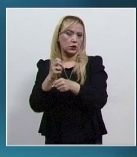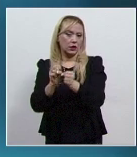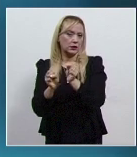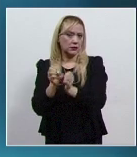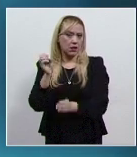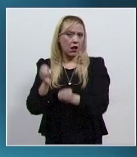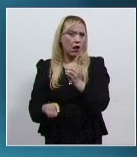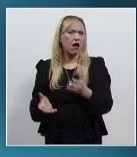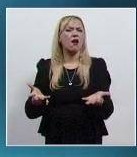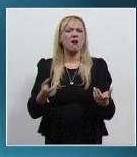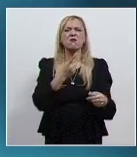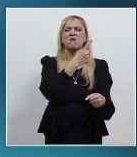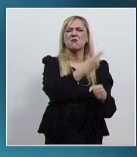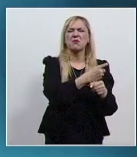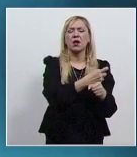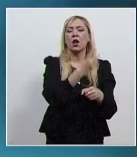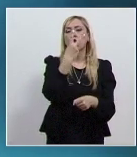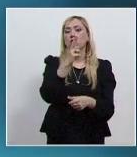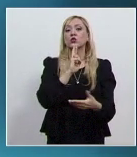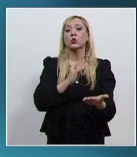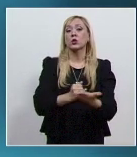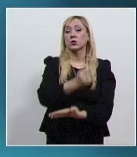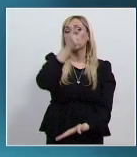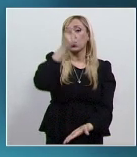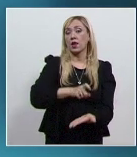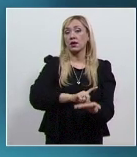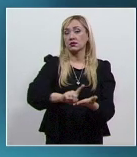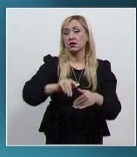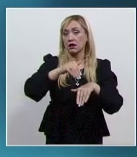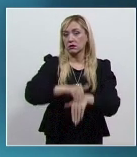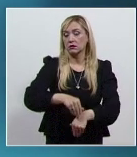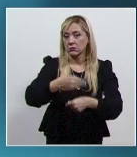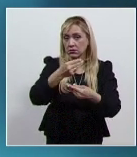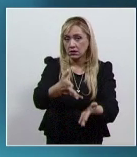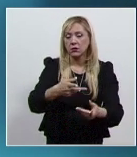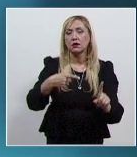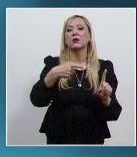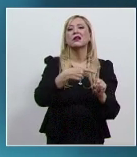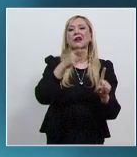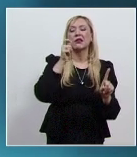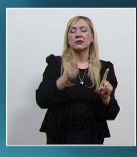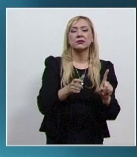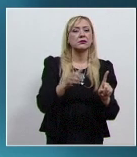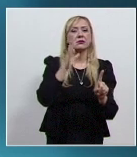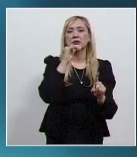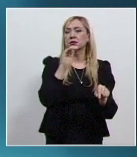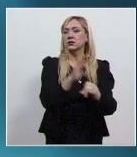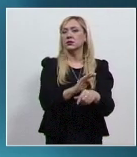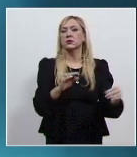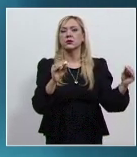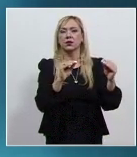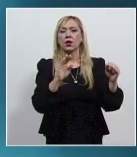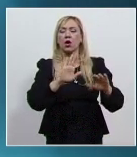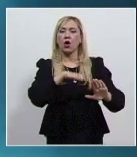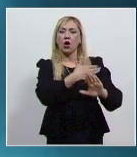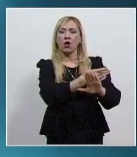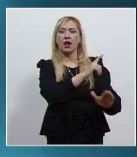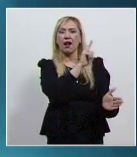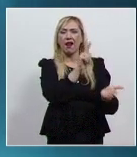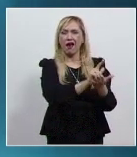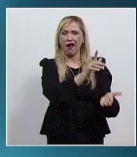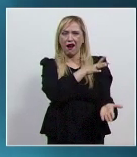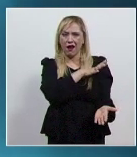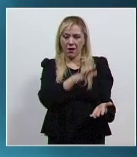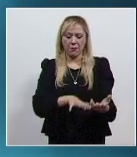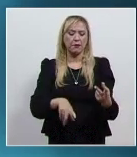primera sala se publicaron 2 jurisprudencias, una relacionada con la improcedencia del amparo contra normas generales y una más